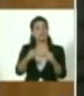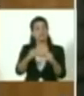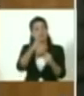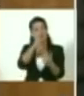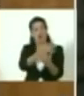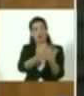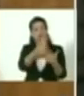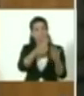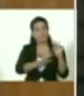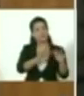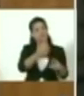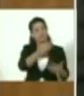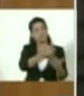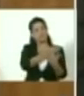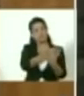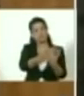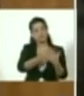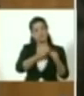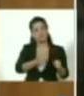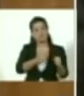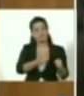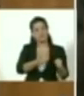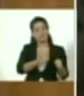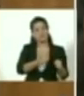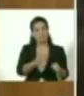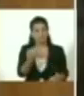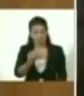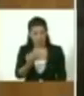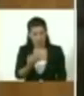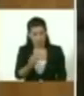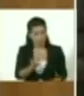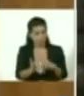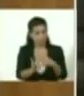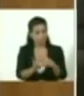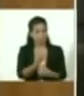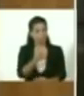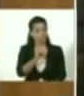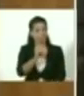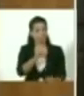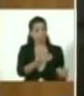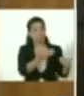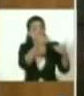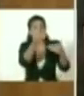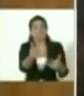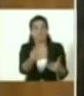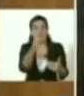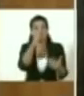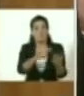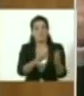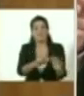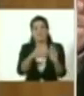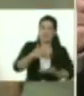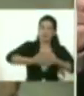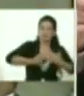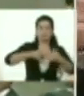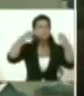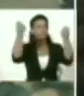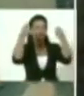mediática contra el gobierno venezolano y lo que a veces algunos amigos de la revolución venezolana